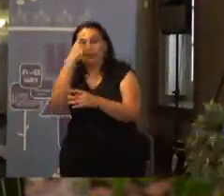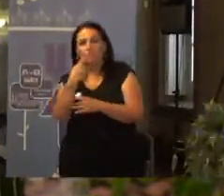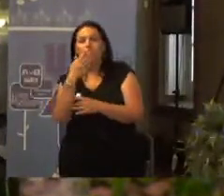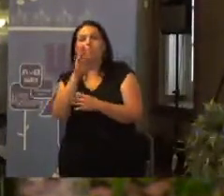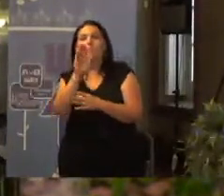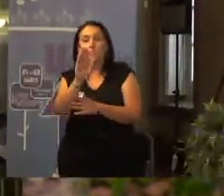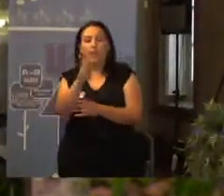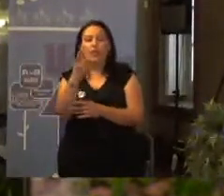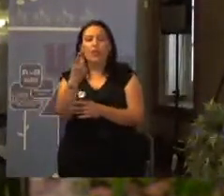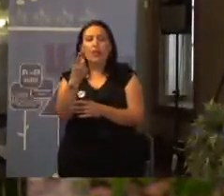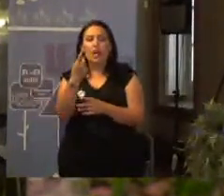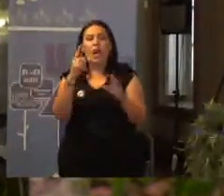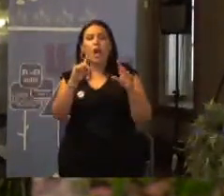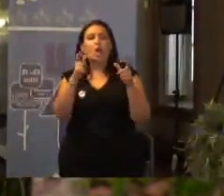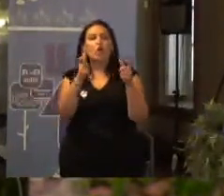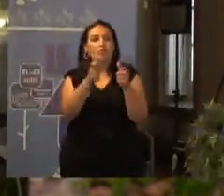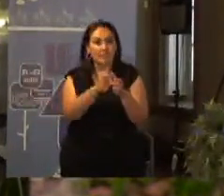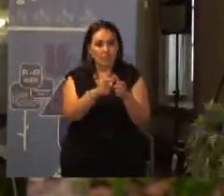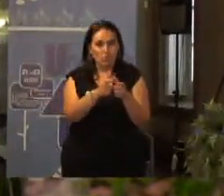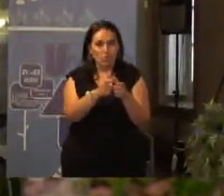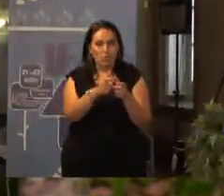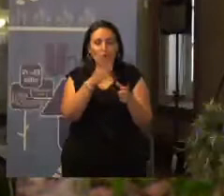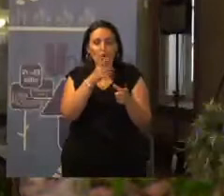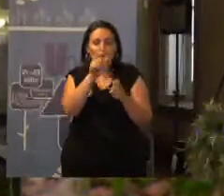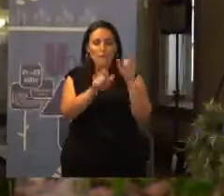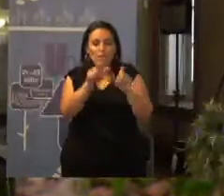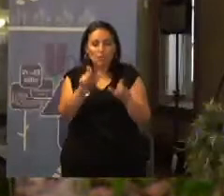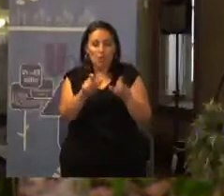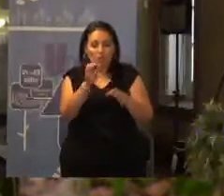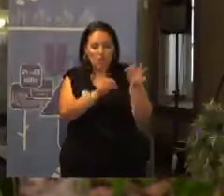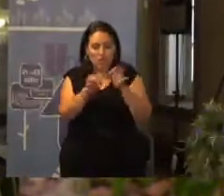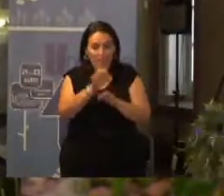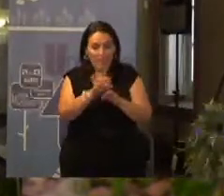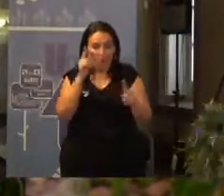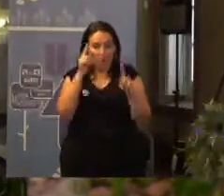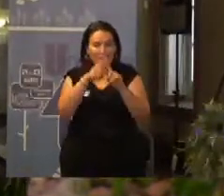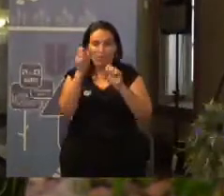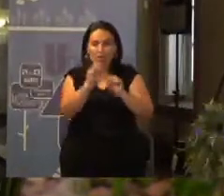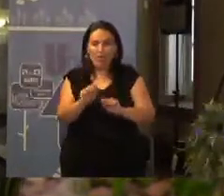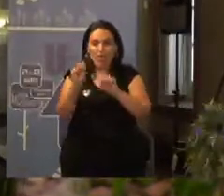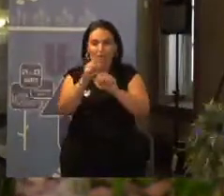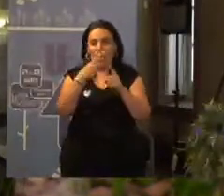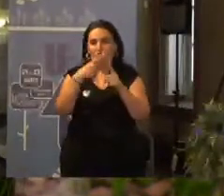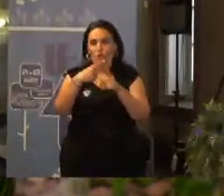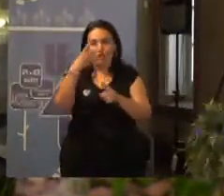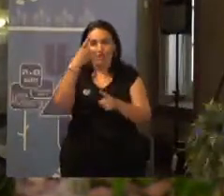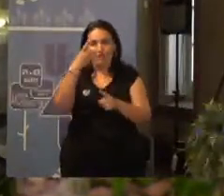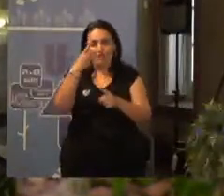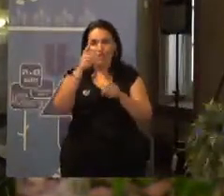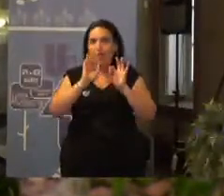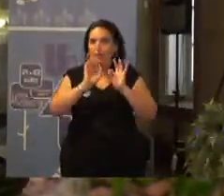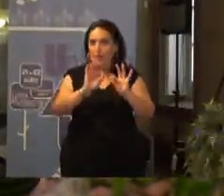aos colectivos, as persoas que se autoorganizan por defender causas concretas e que non queren verse disoltas